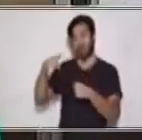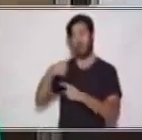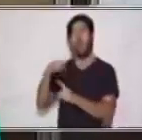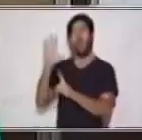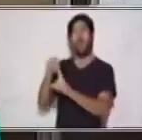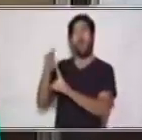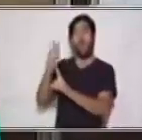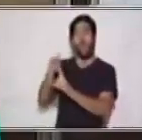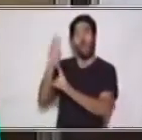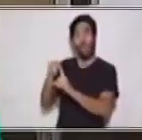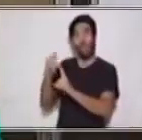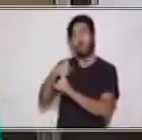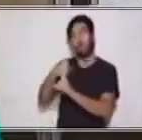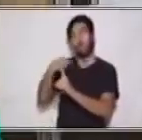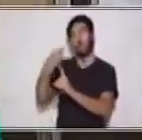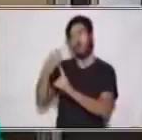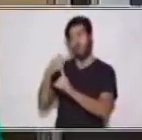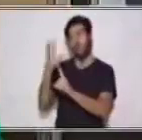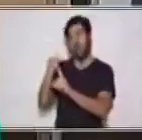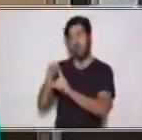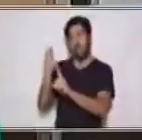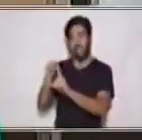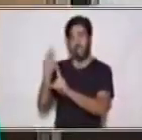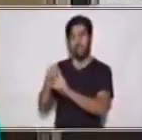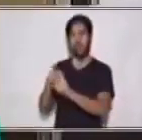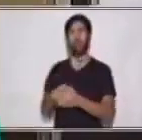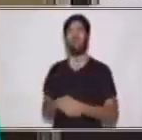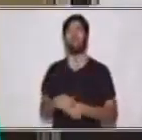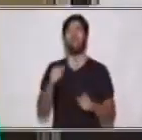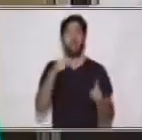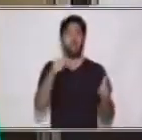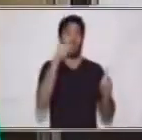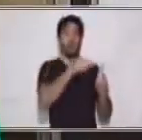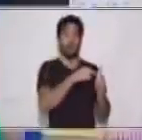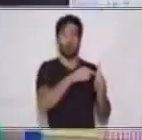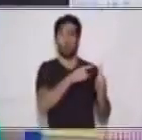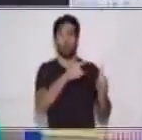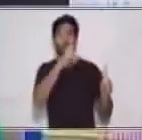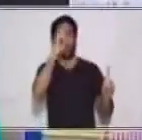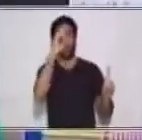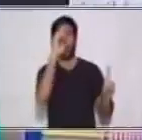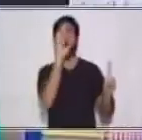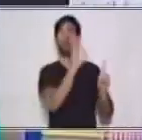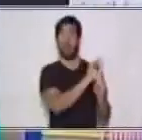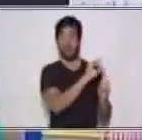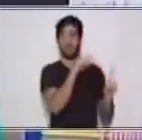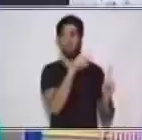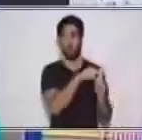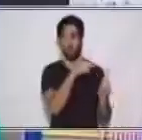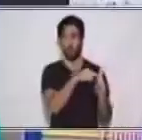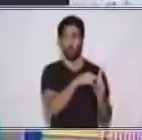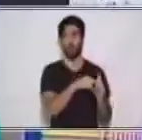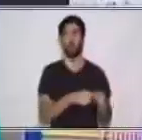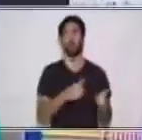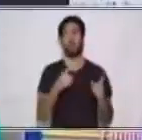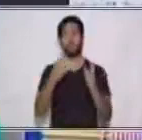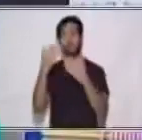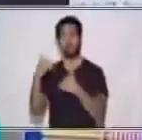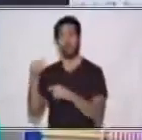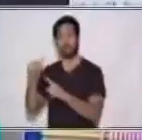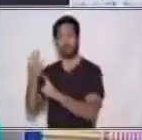subjetivo. Ahora vamos con el punto de vista objetivo. A comparación del subjetivo, que son hechos no